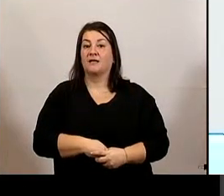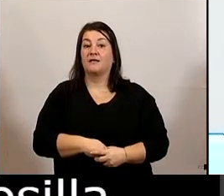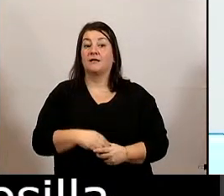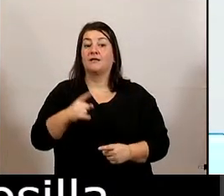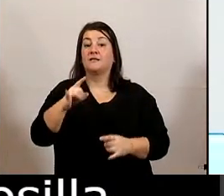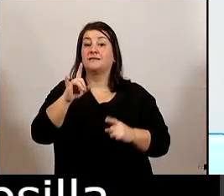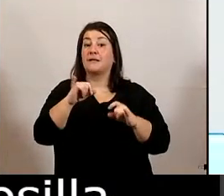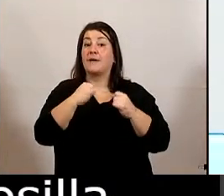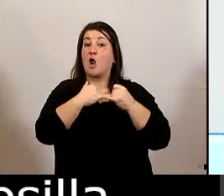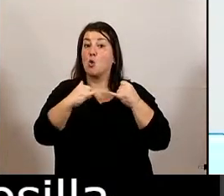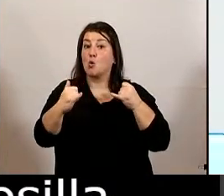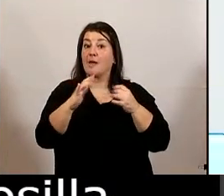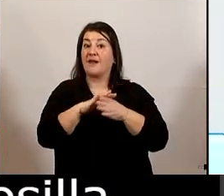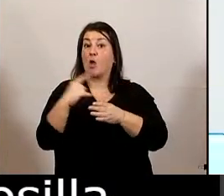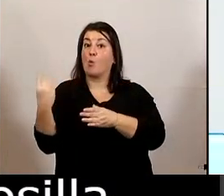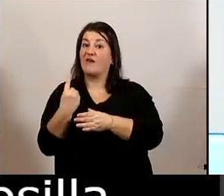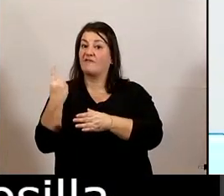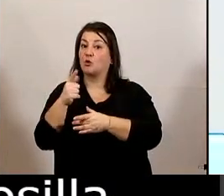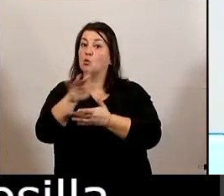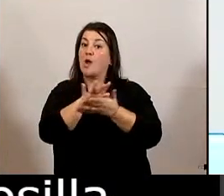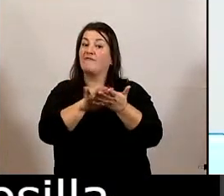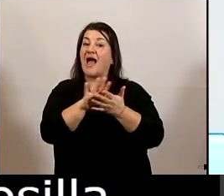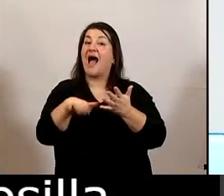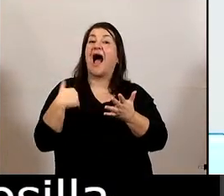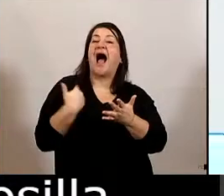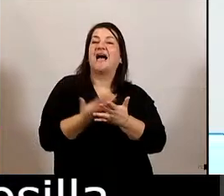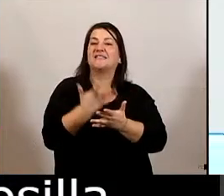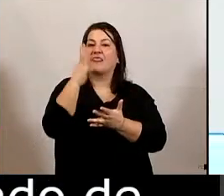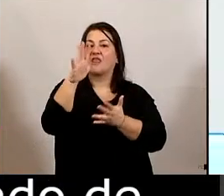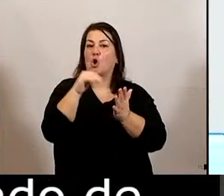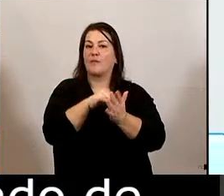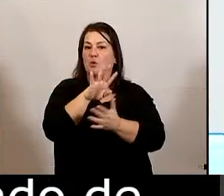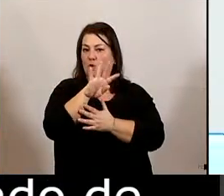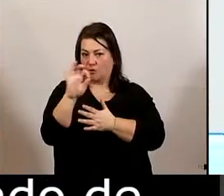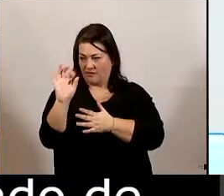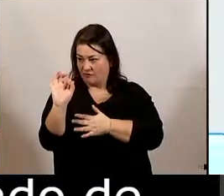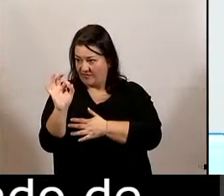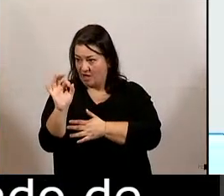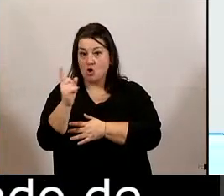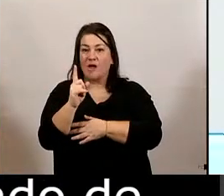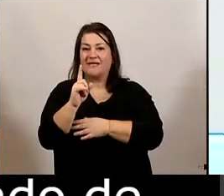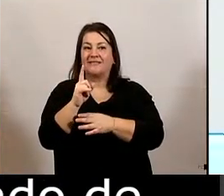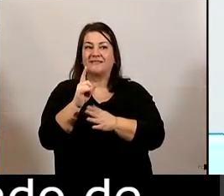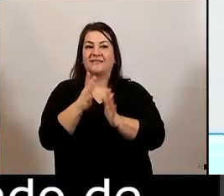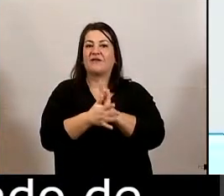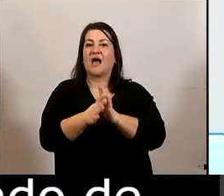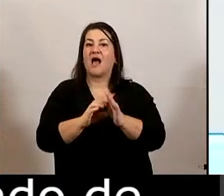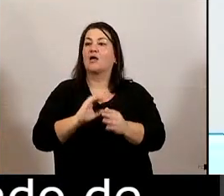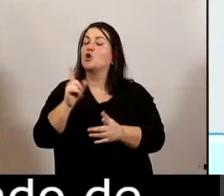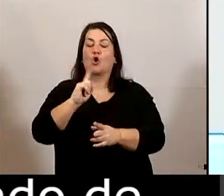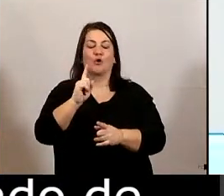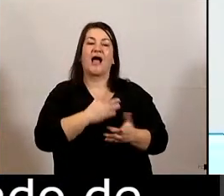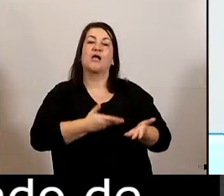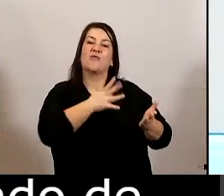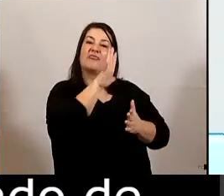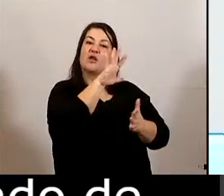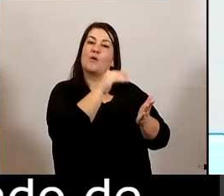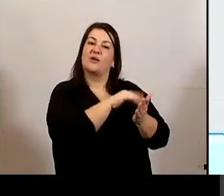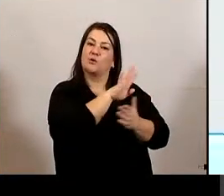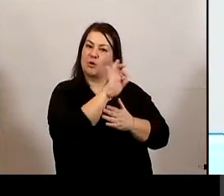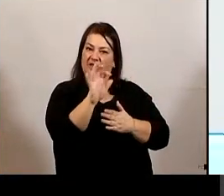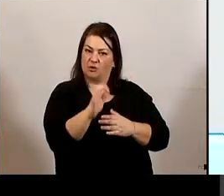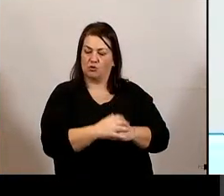línea de ayudas para huérfanos, ha hablado de hasta 5.400. Sí. No es una ayuda... Es una ayuda de 5.400